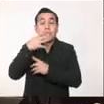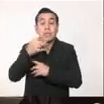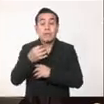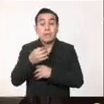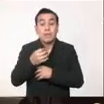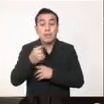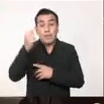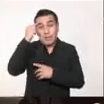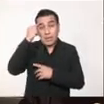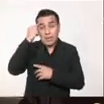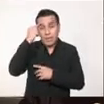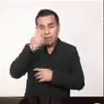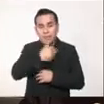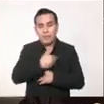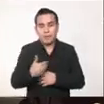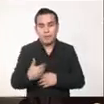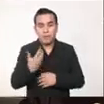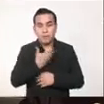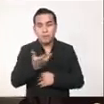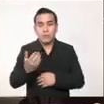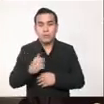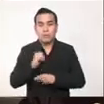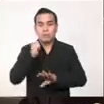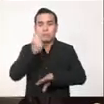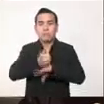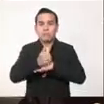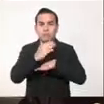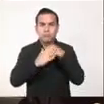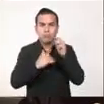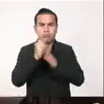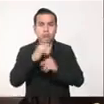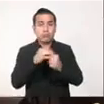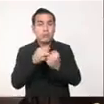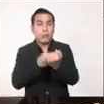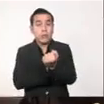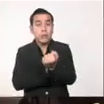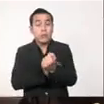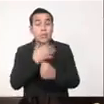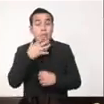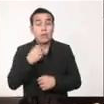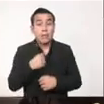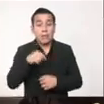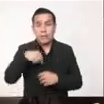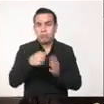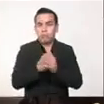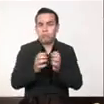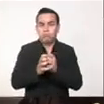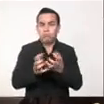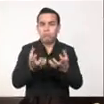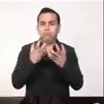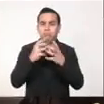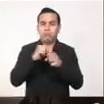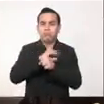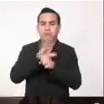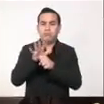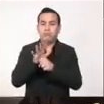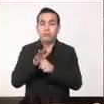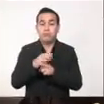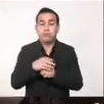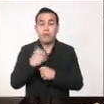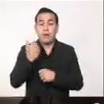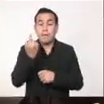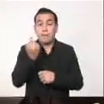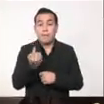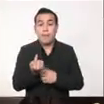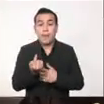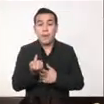guía al presidente de ordenar hacer el hospital en el menor tiempo posible? Estuviéramos colapsados de